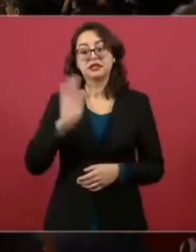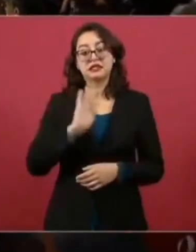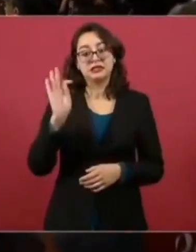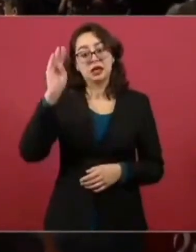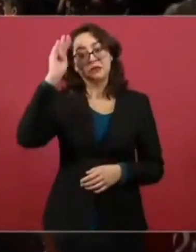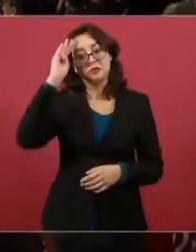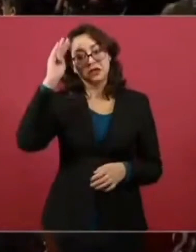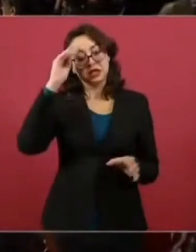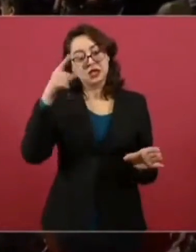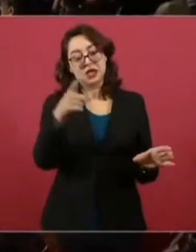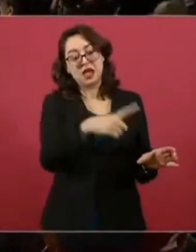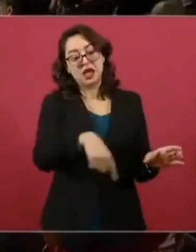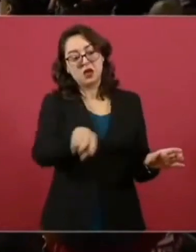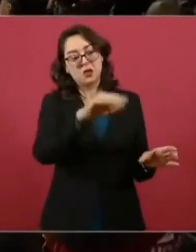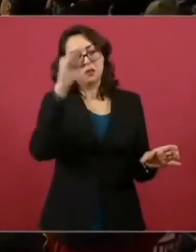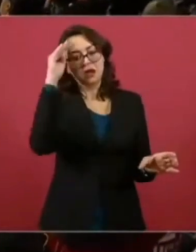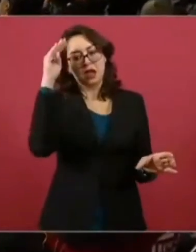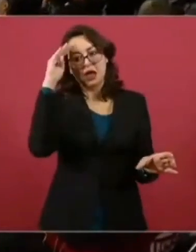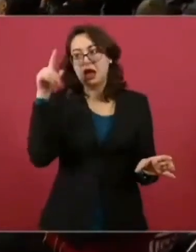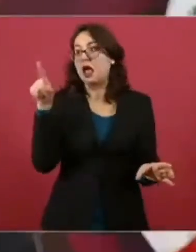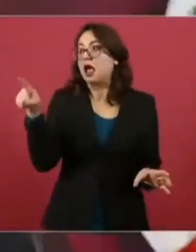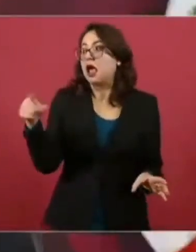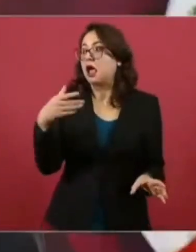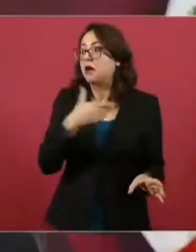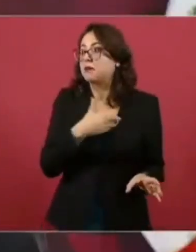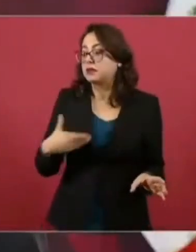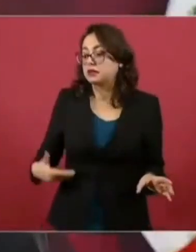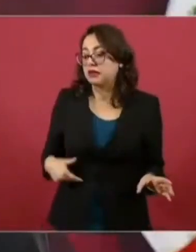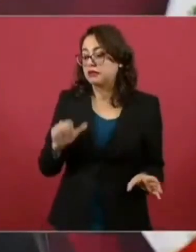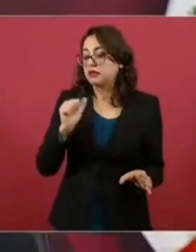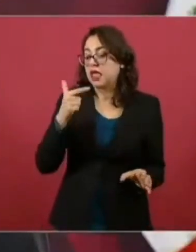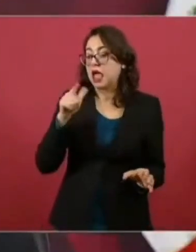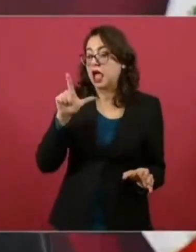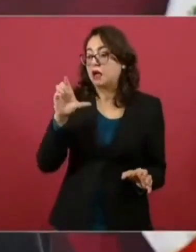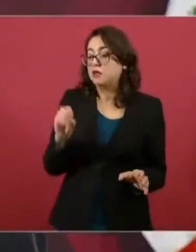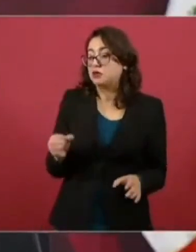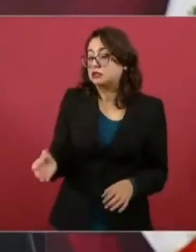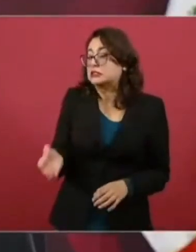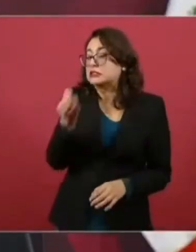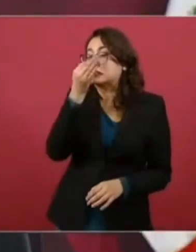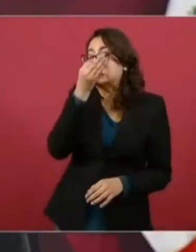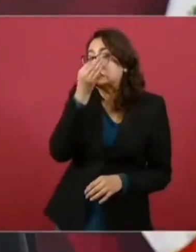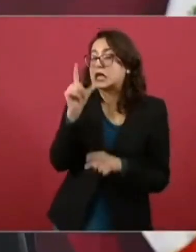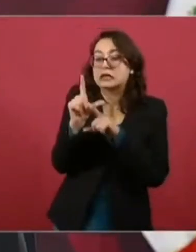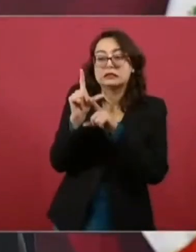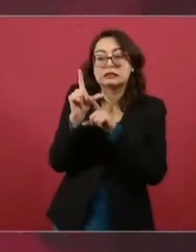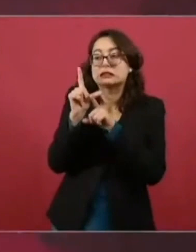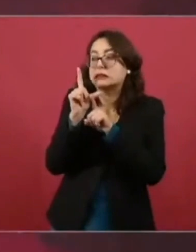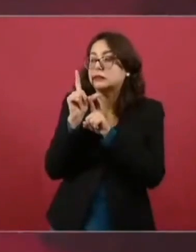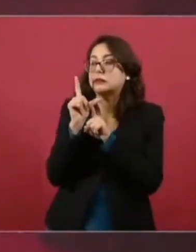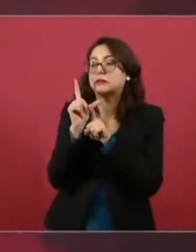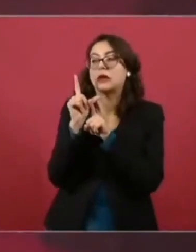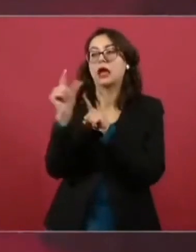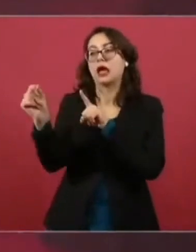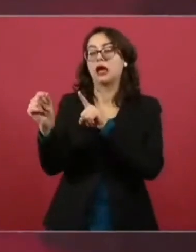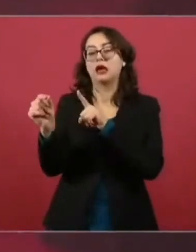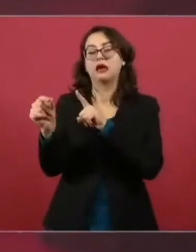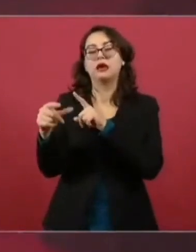transitorio, de que ya va a pasar, ya se va a ir